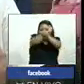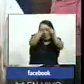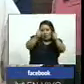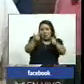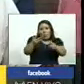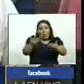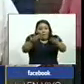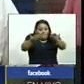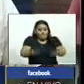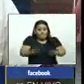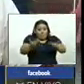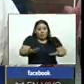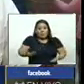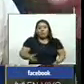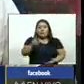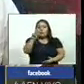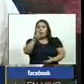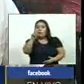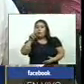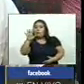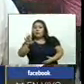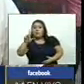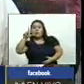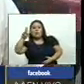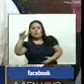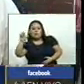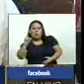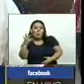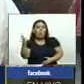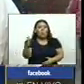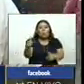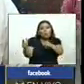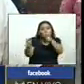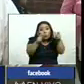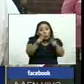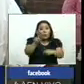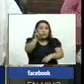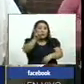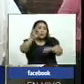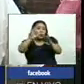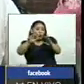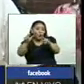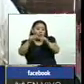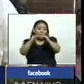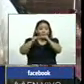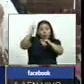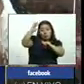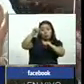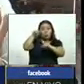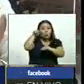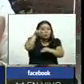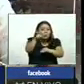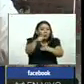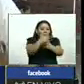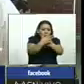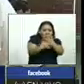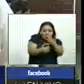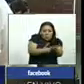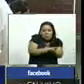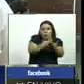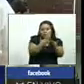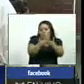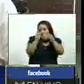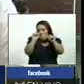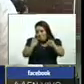peso mínimo 115 libras, edad mínima 18 años y lo mejor que usted con una donación